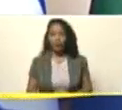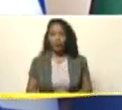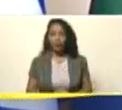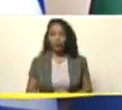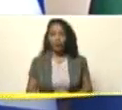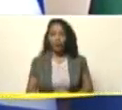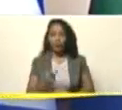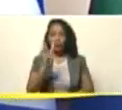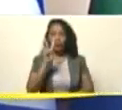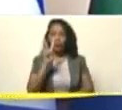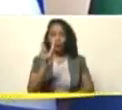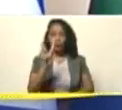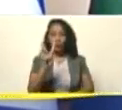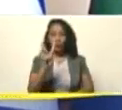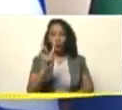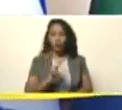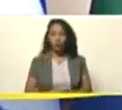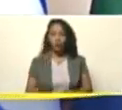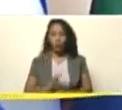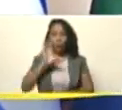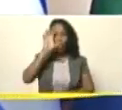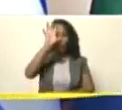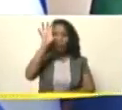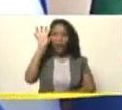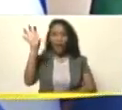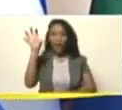de dos países